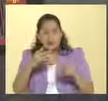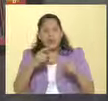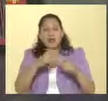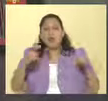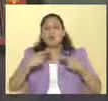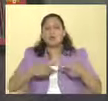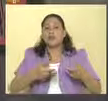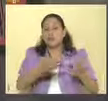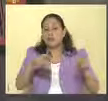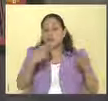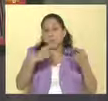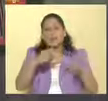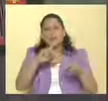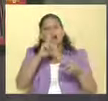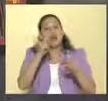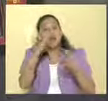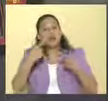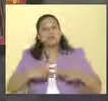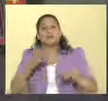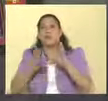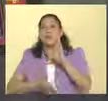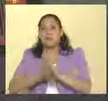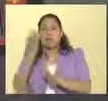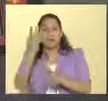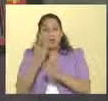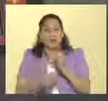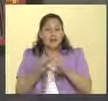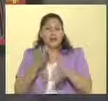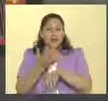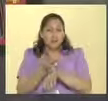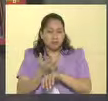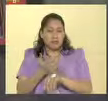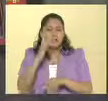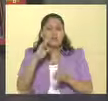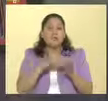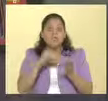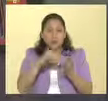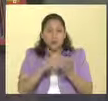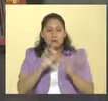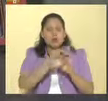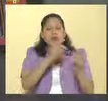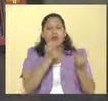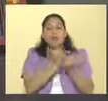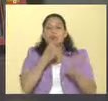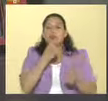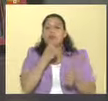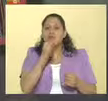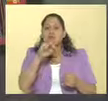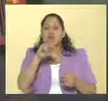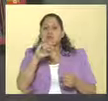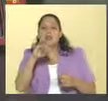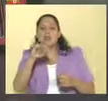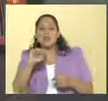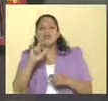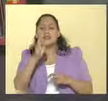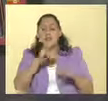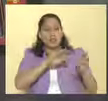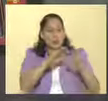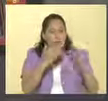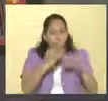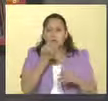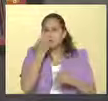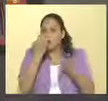5 millones de mexicanos a los Estados Unidos. Estamos hablando del fenómeno de los ninis, ¿no? O sea, de jóvenes que no